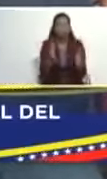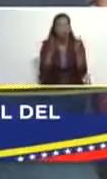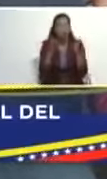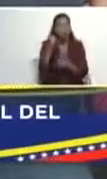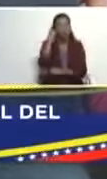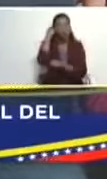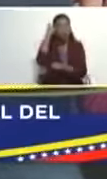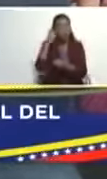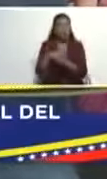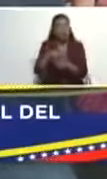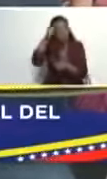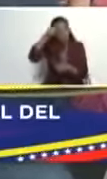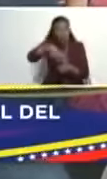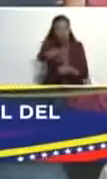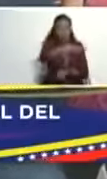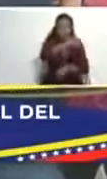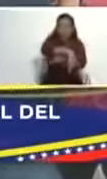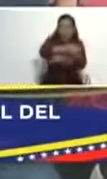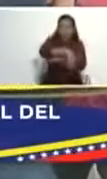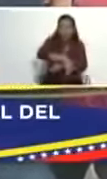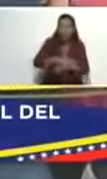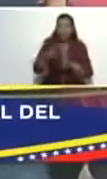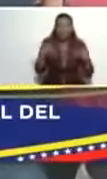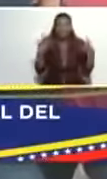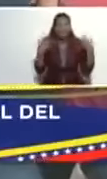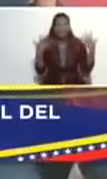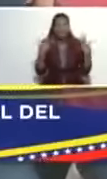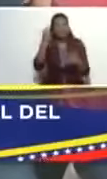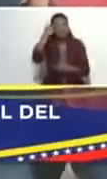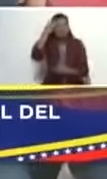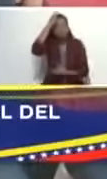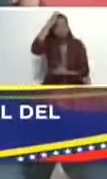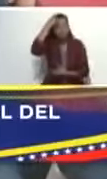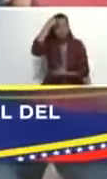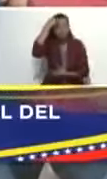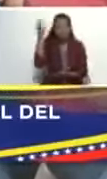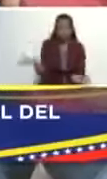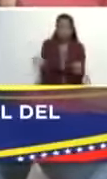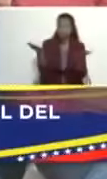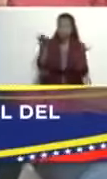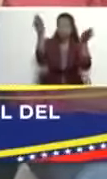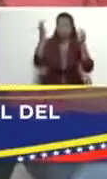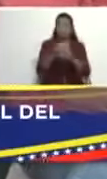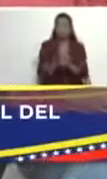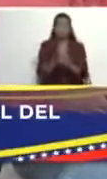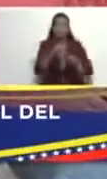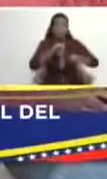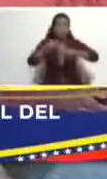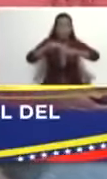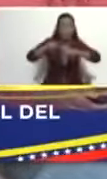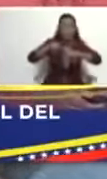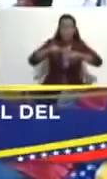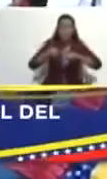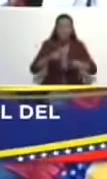Por eso ese pueblo está ahí, en las calles, consciente, motivado, movilizado, porque